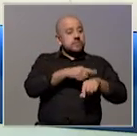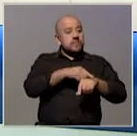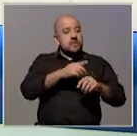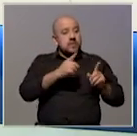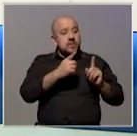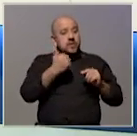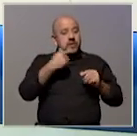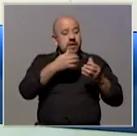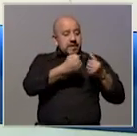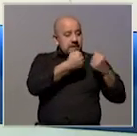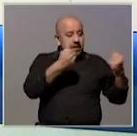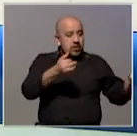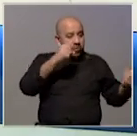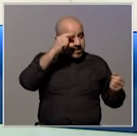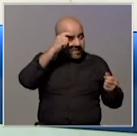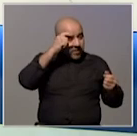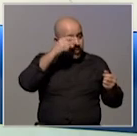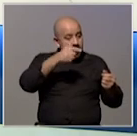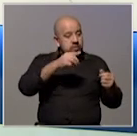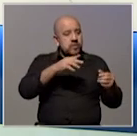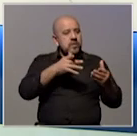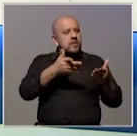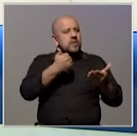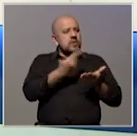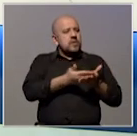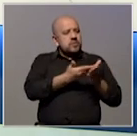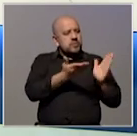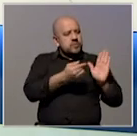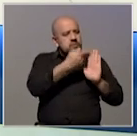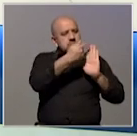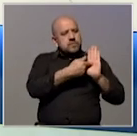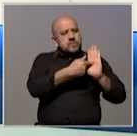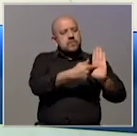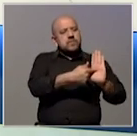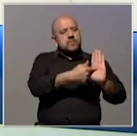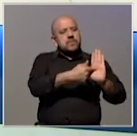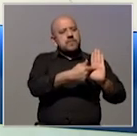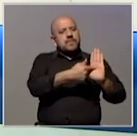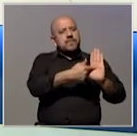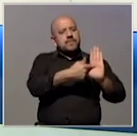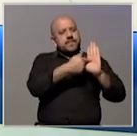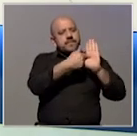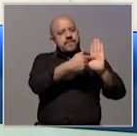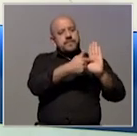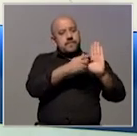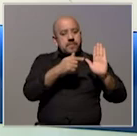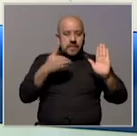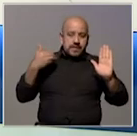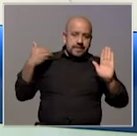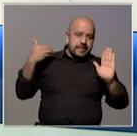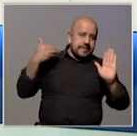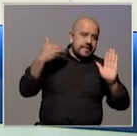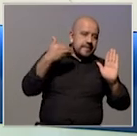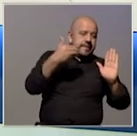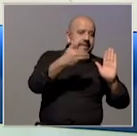el diario el observador publicó un artículo en el que decía que en lo que va de tiempo de digamos